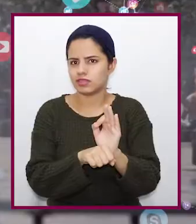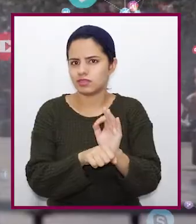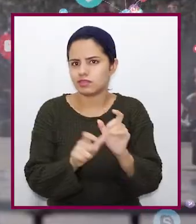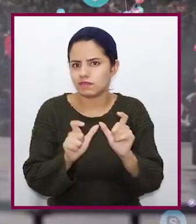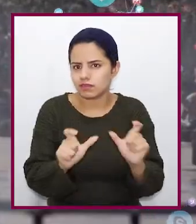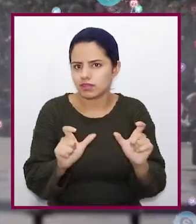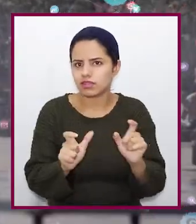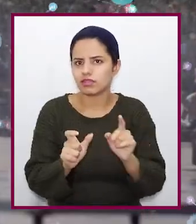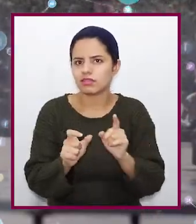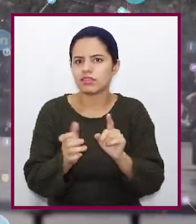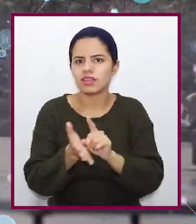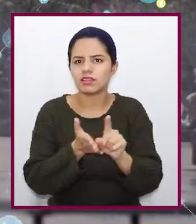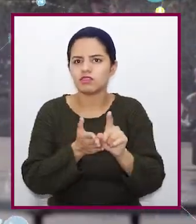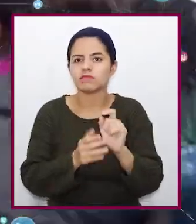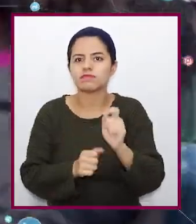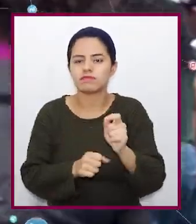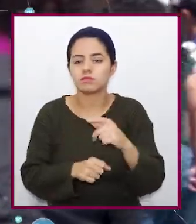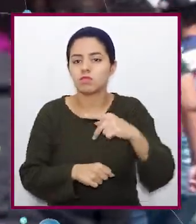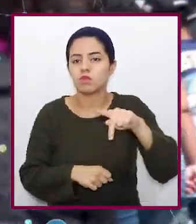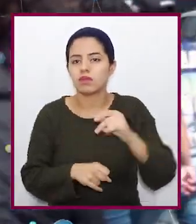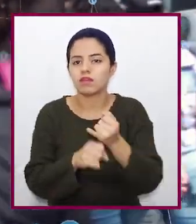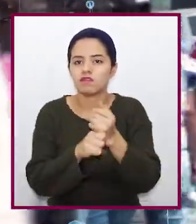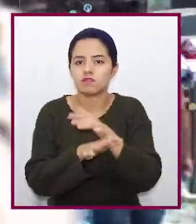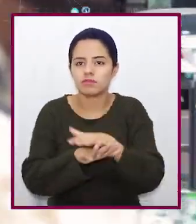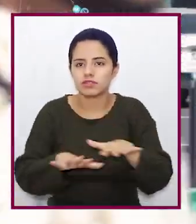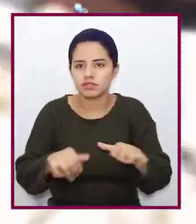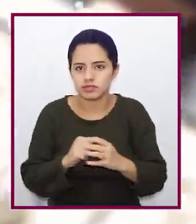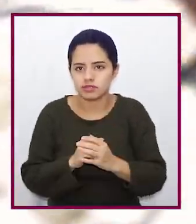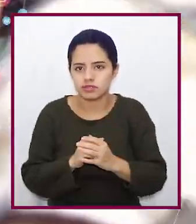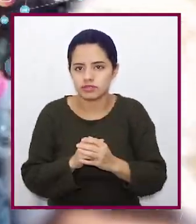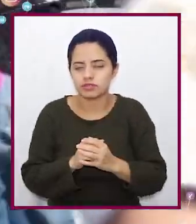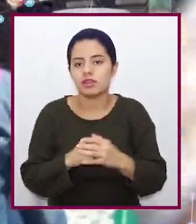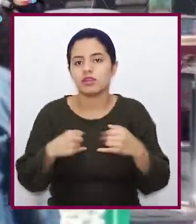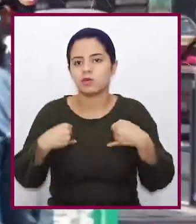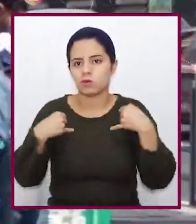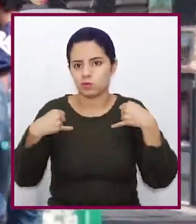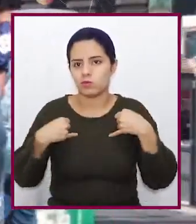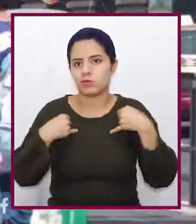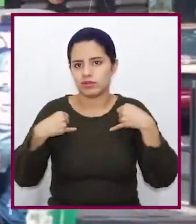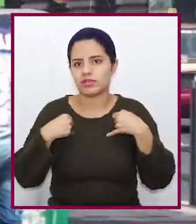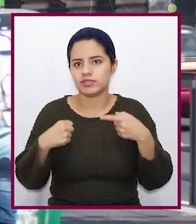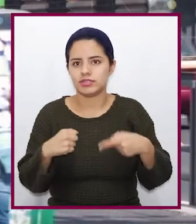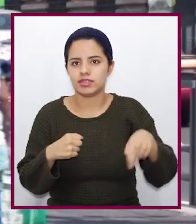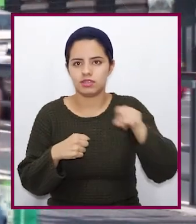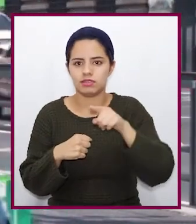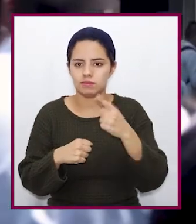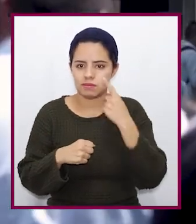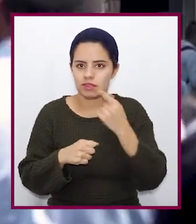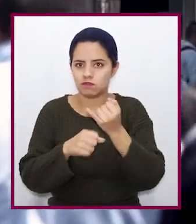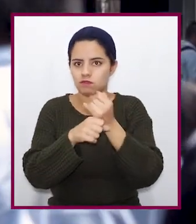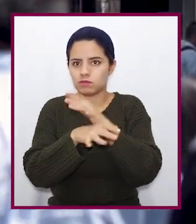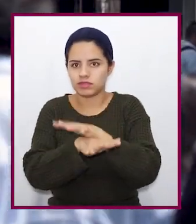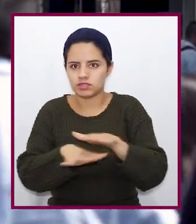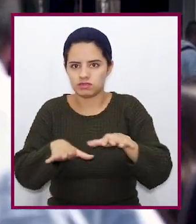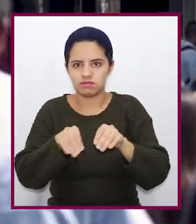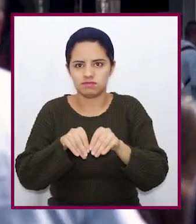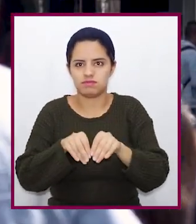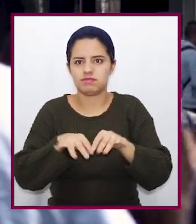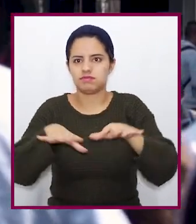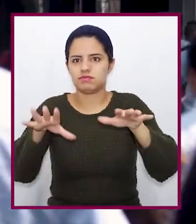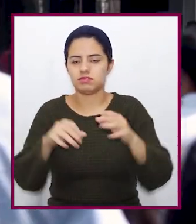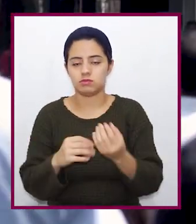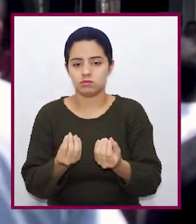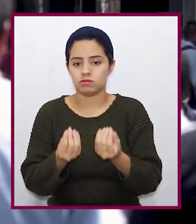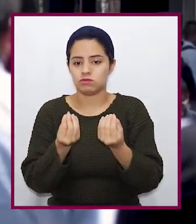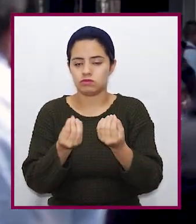de información, que haya cada vez más información dentro de las y los jóvenes de que estos asuntos son muy importantes, defender, que